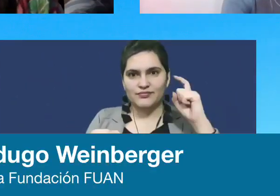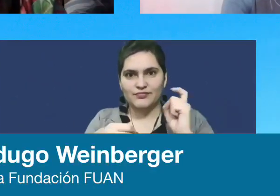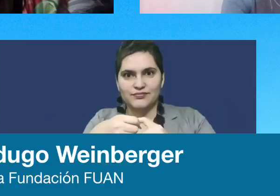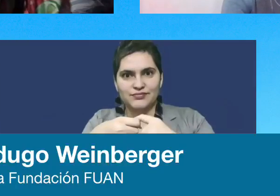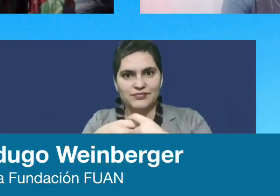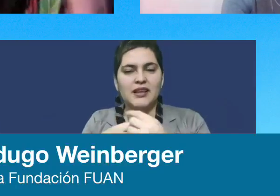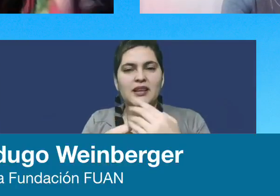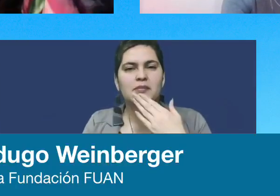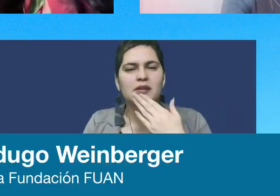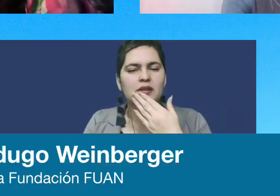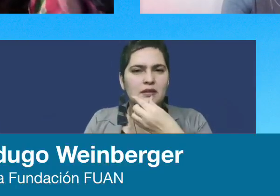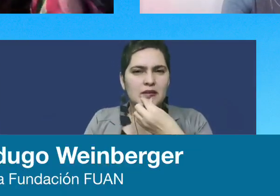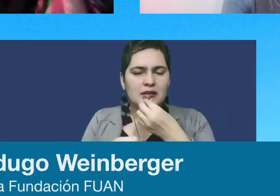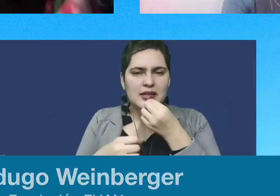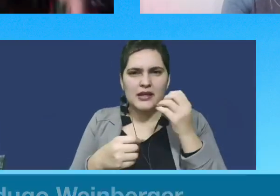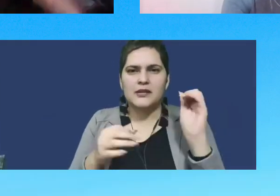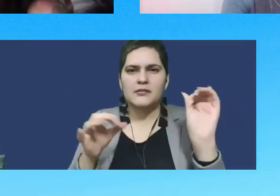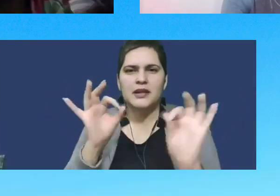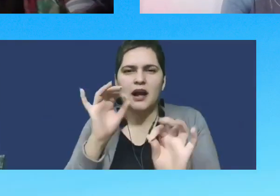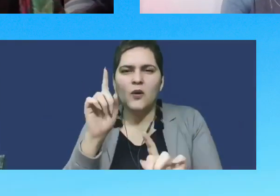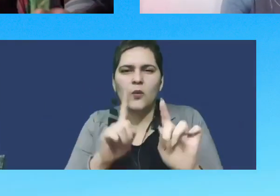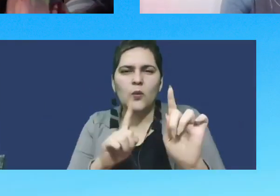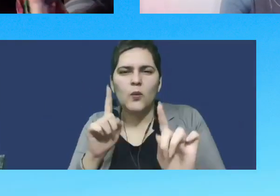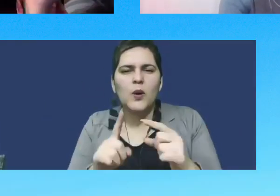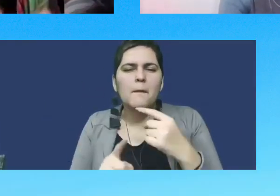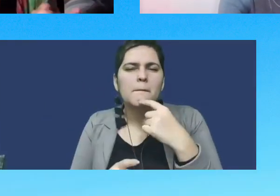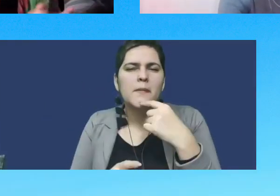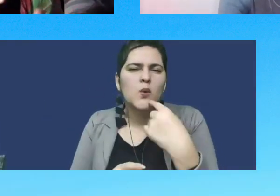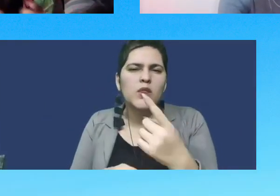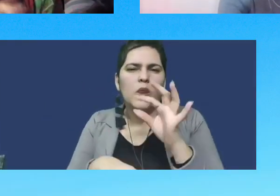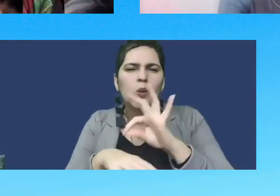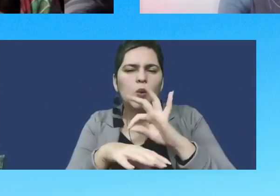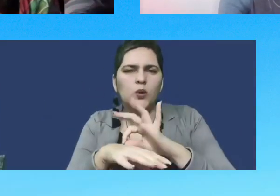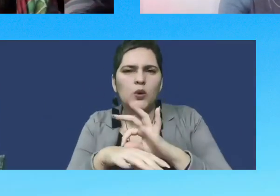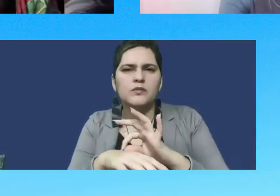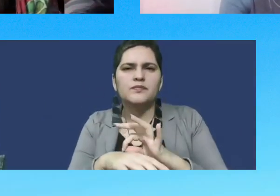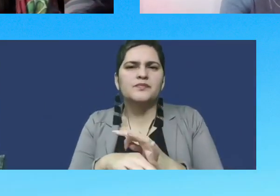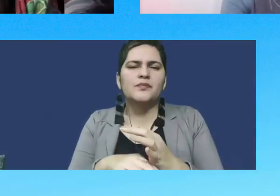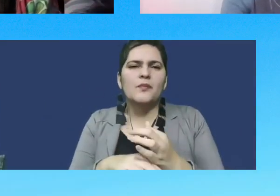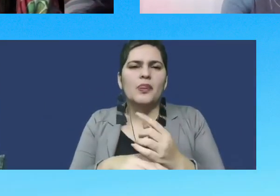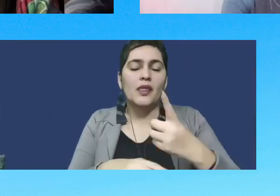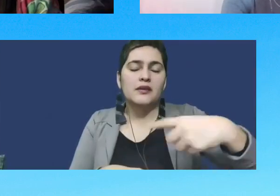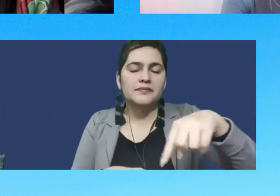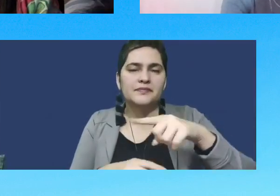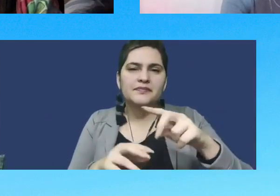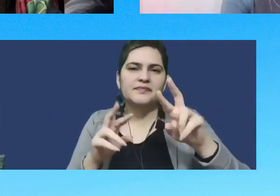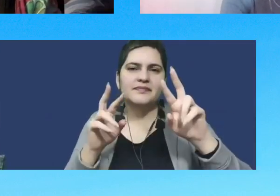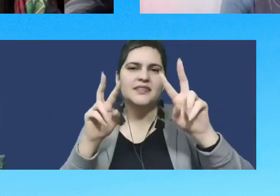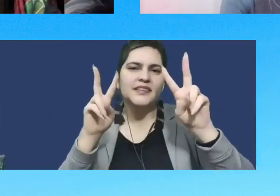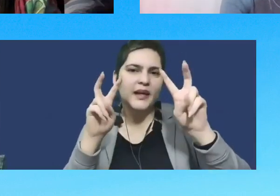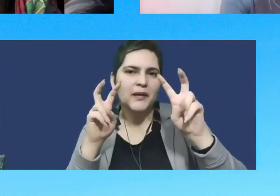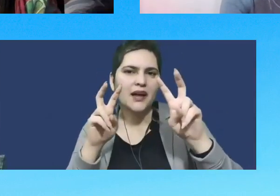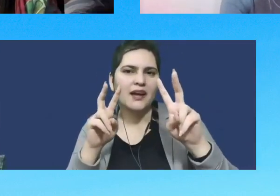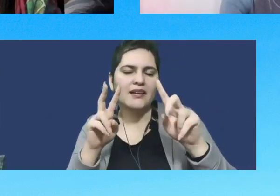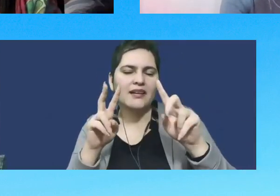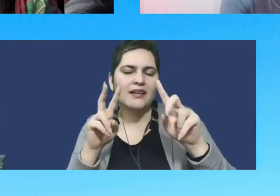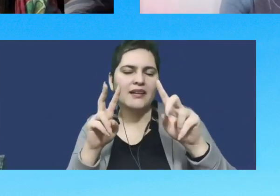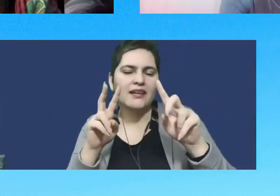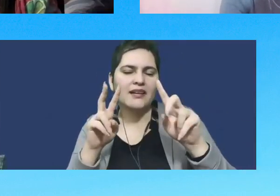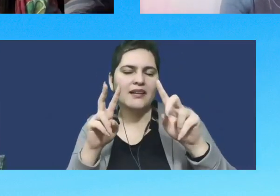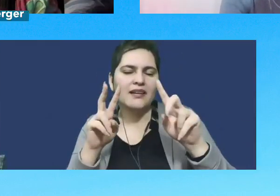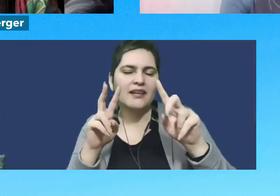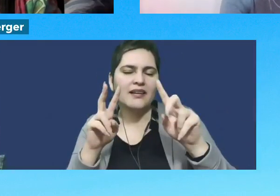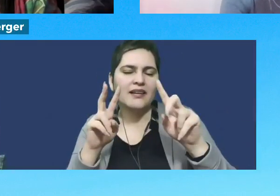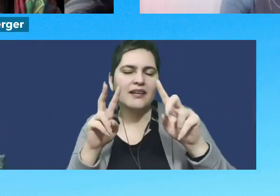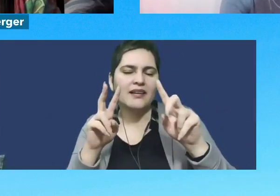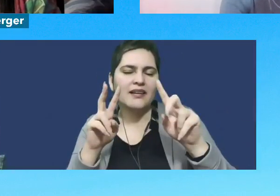consultas durante la presentación de la doctora en relación a nuestra jornada, que la hicimos previamente, ¿cierto? Nuestra primera jornada de